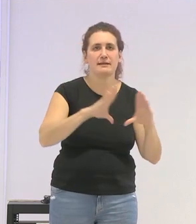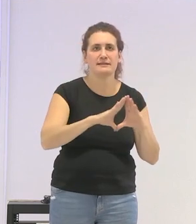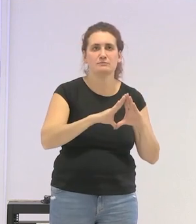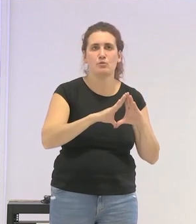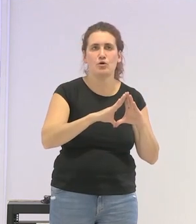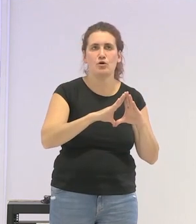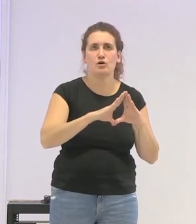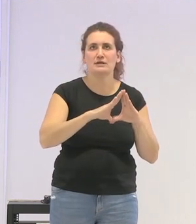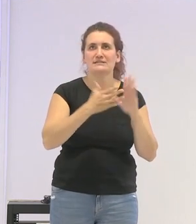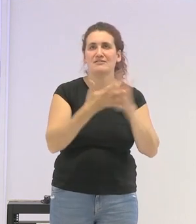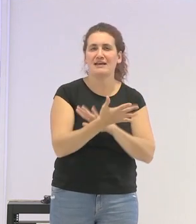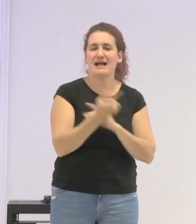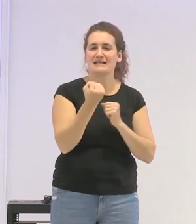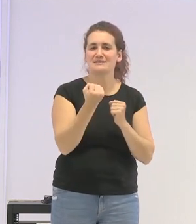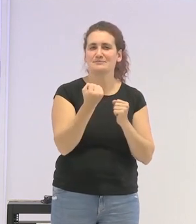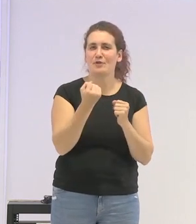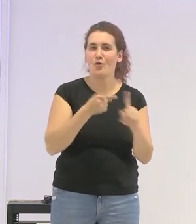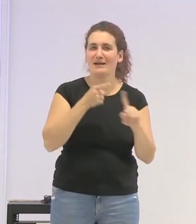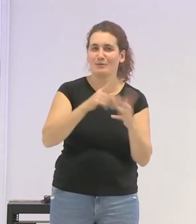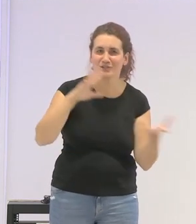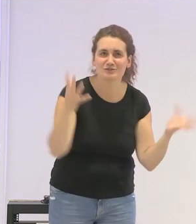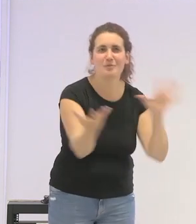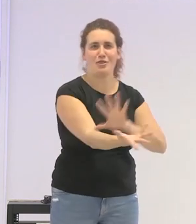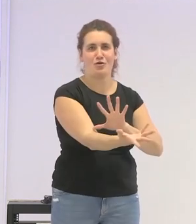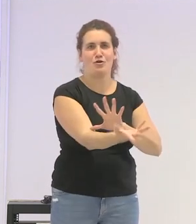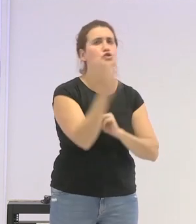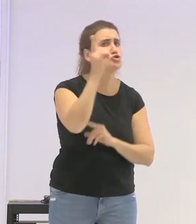de transformación, no solo para mejorar la vida de las mujeres, sino, ya digo,